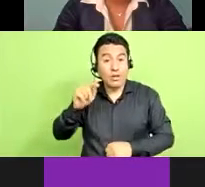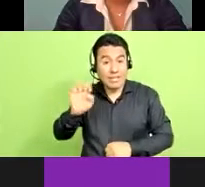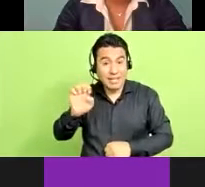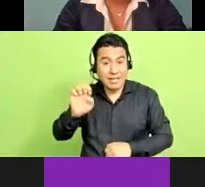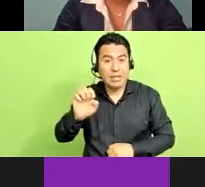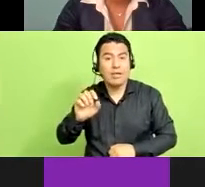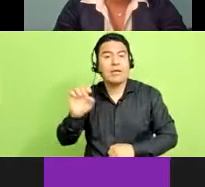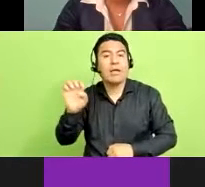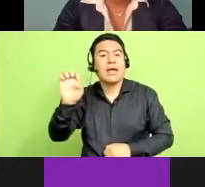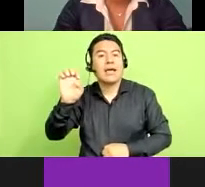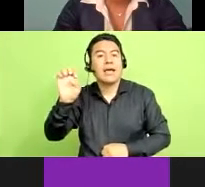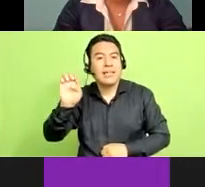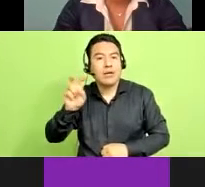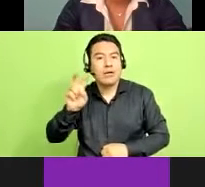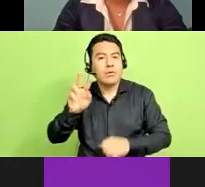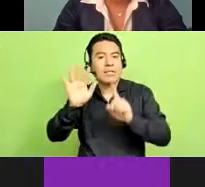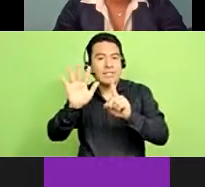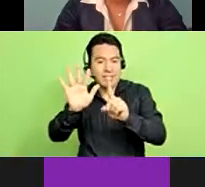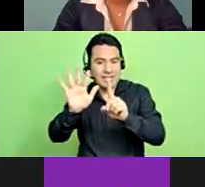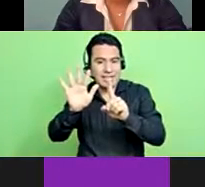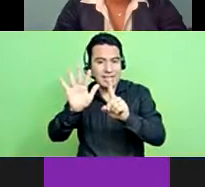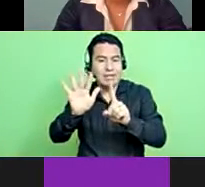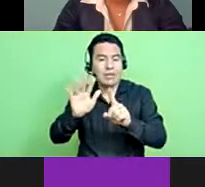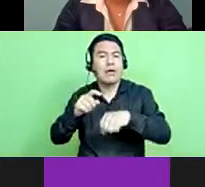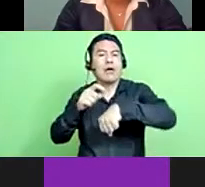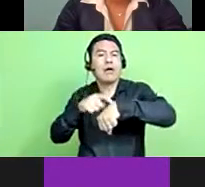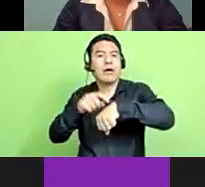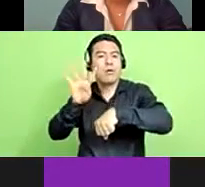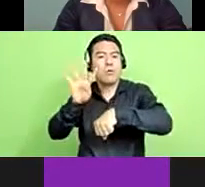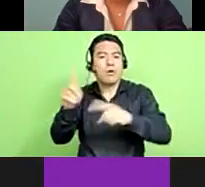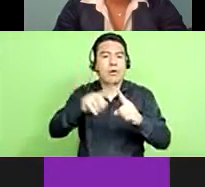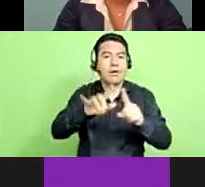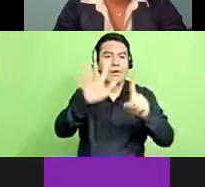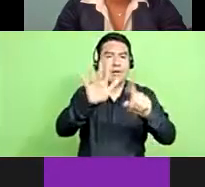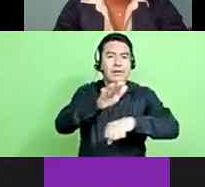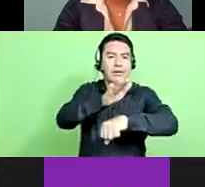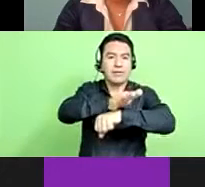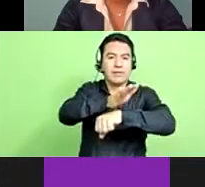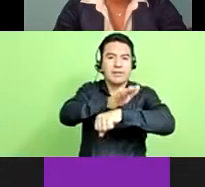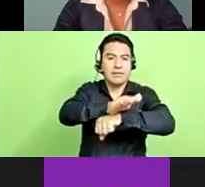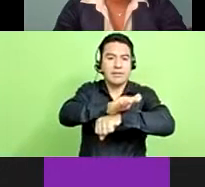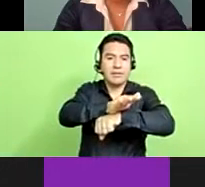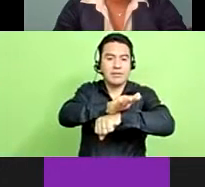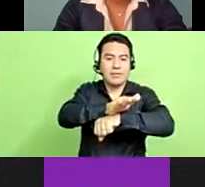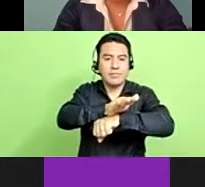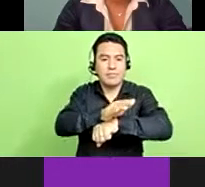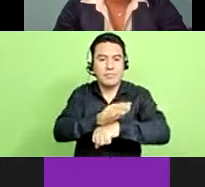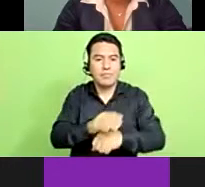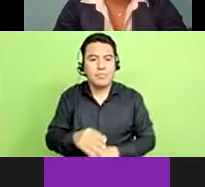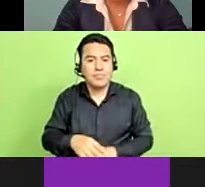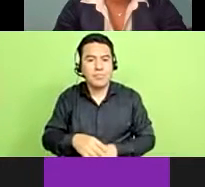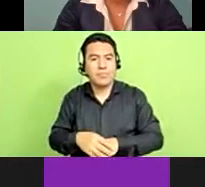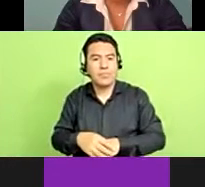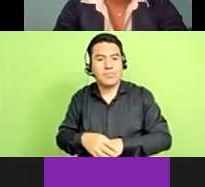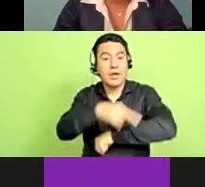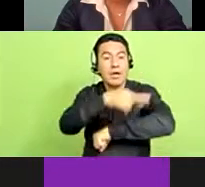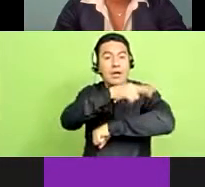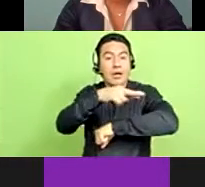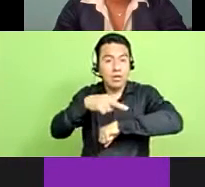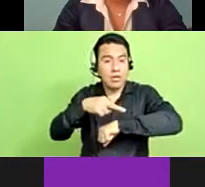desde las 16 horas a 18 horas macro región sur